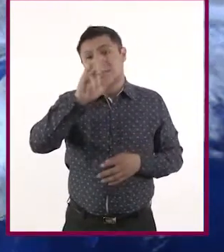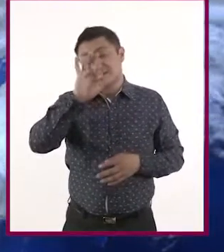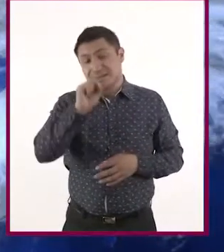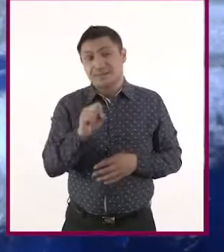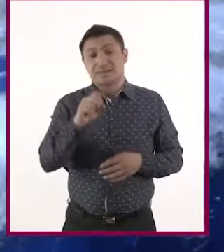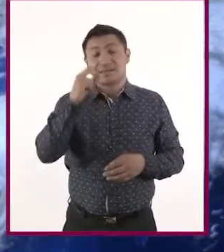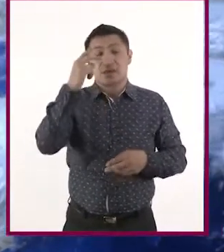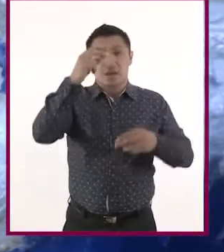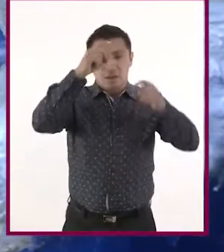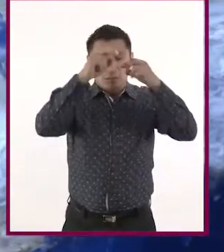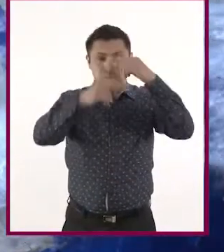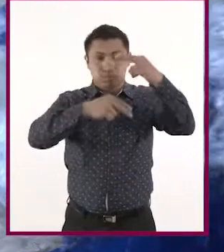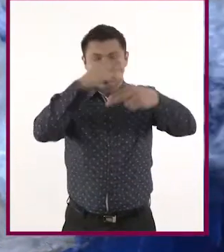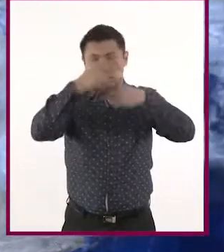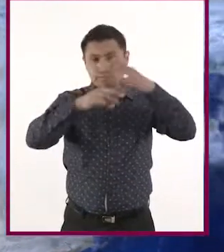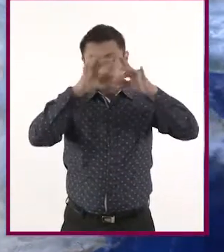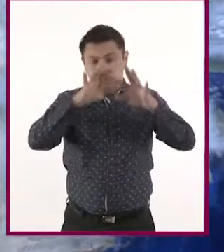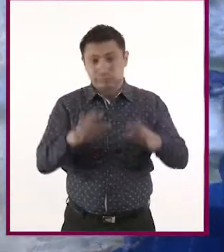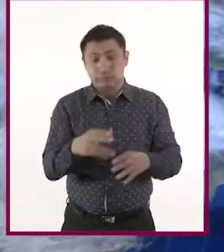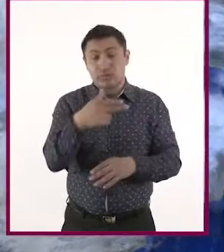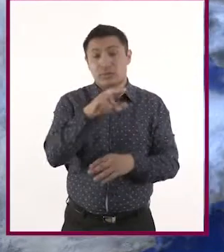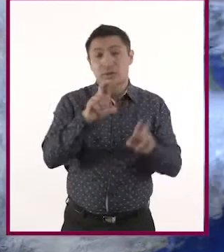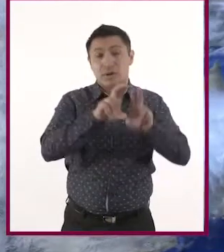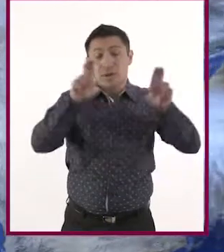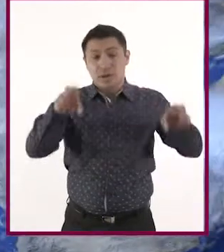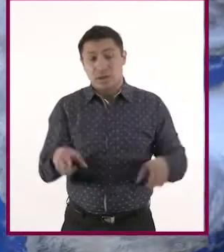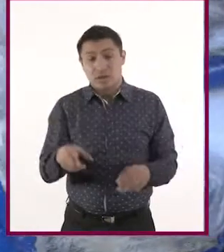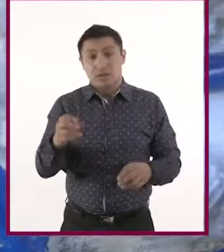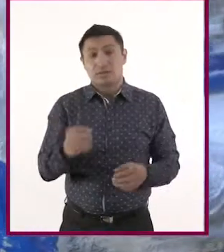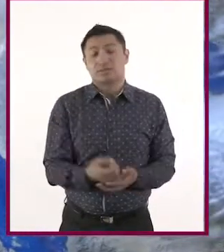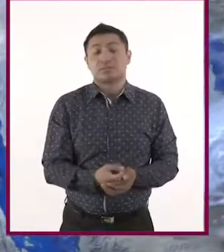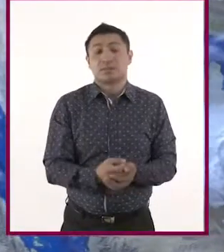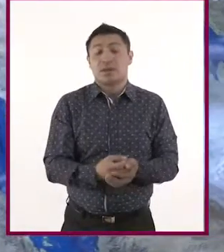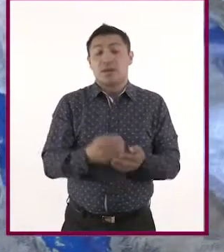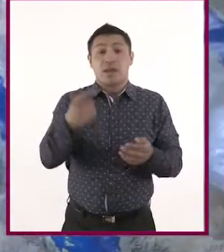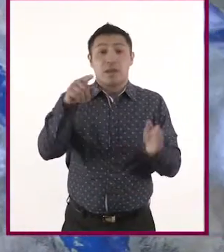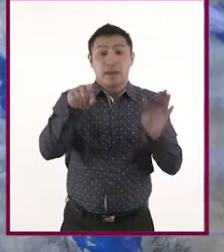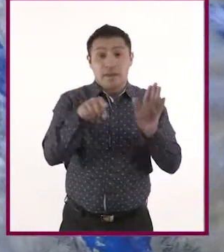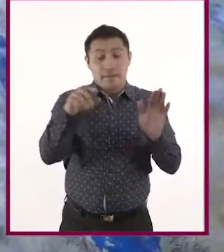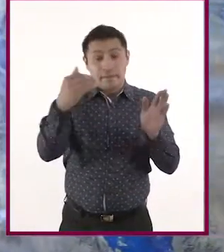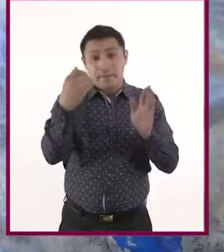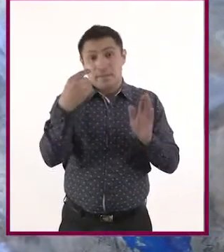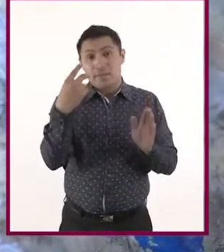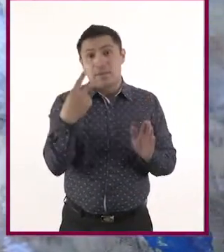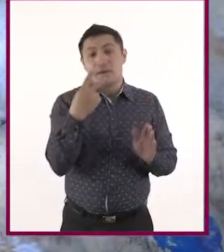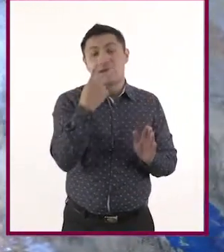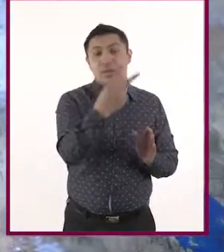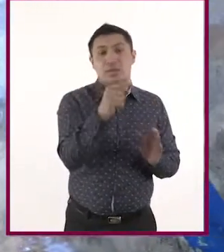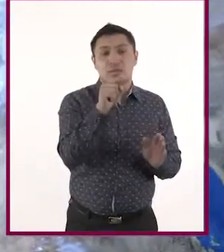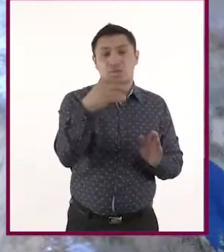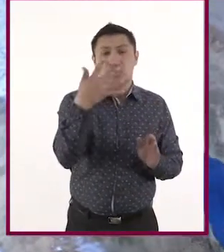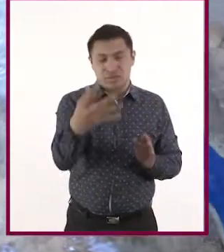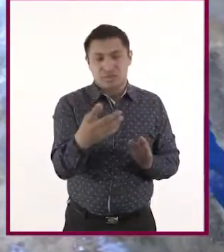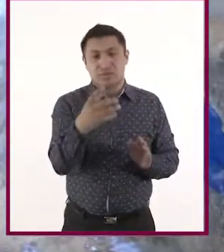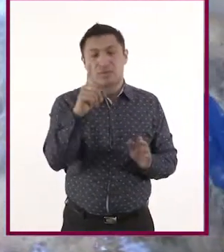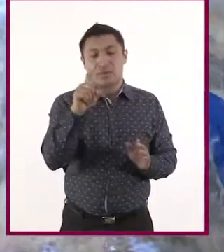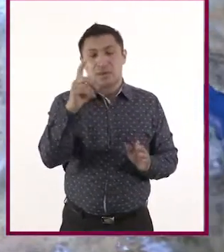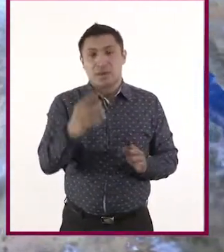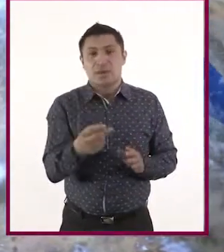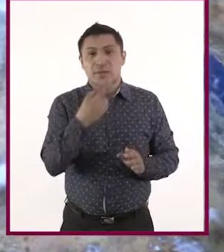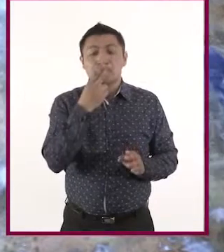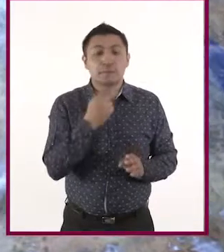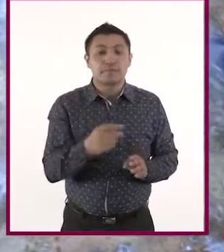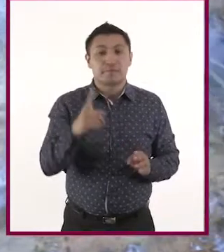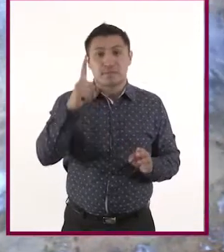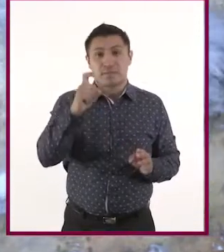El 29% son aguas subterráneas de difícil acceso y menos del 1% de ese 2.5 de agua dulce es